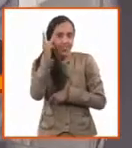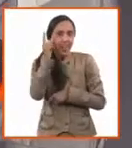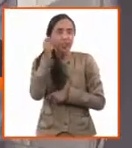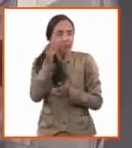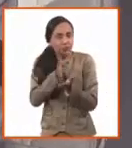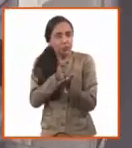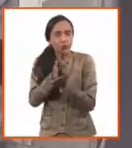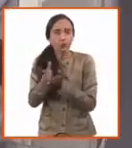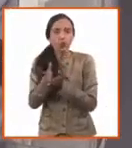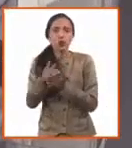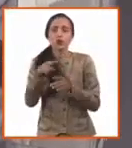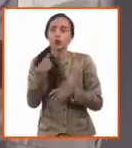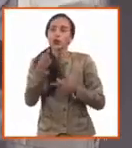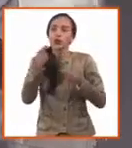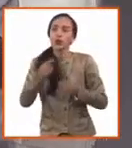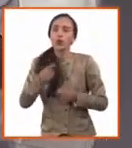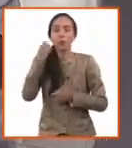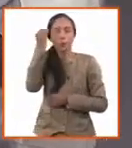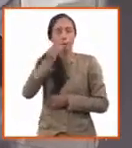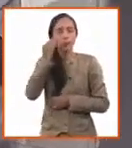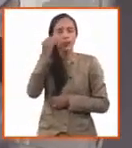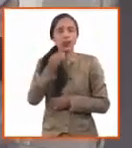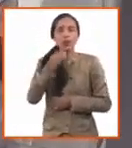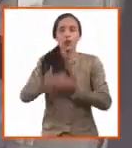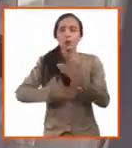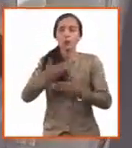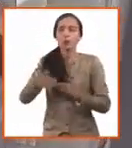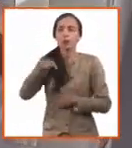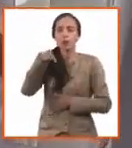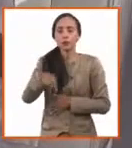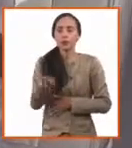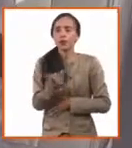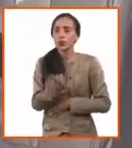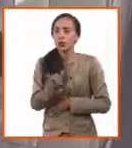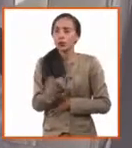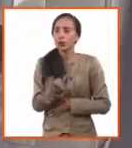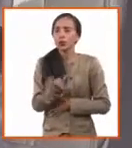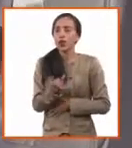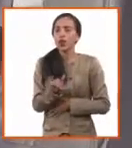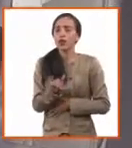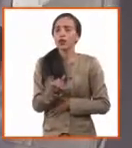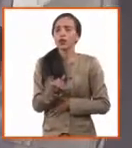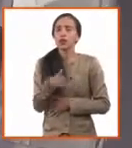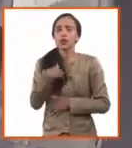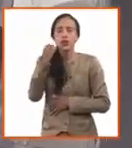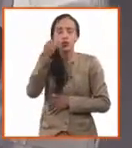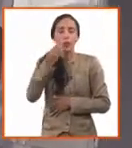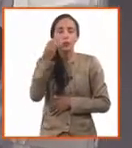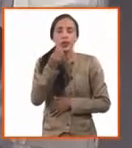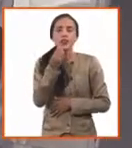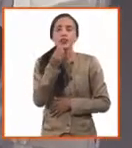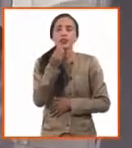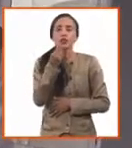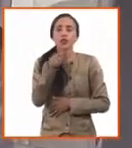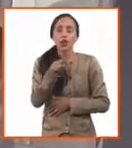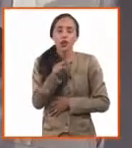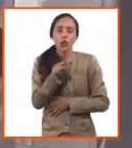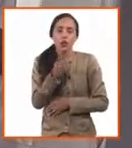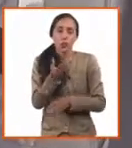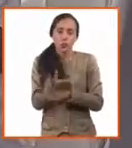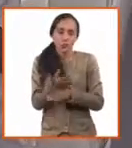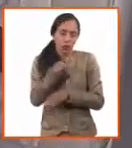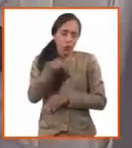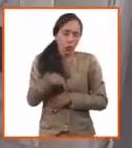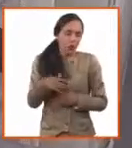sirvan para pensar los desafíos del presente y que incluso los tratemos con irreverencia porque eso yo creo que es lo que ellos nos pedirían a nosotros hoy